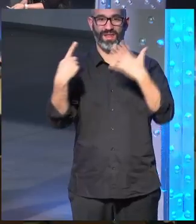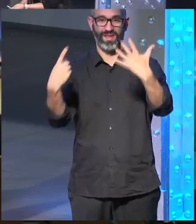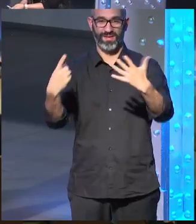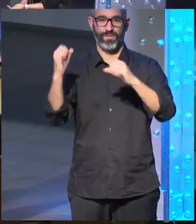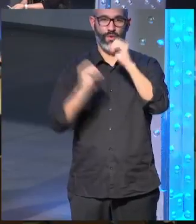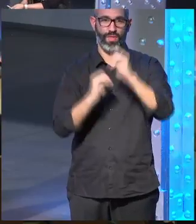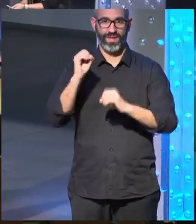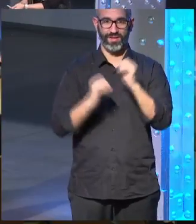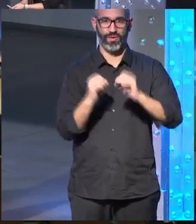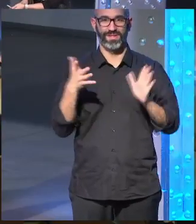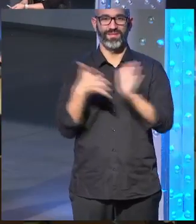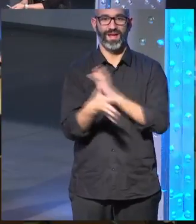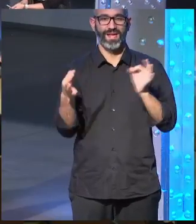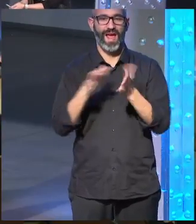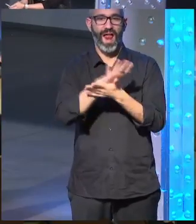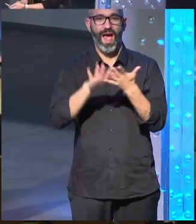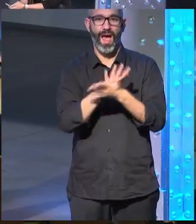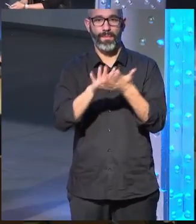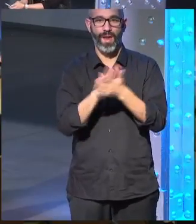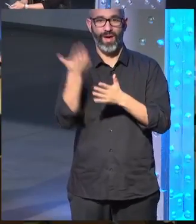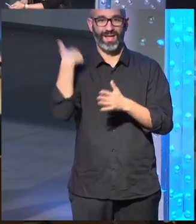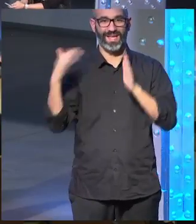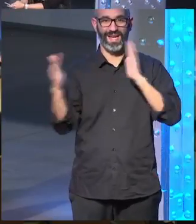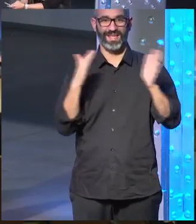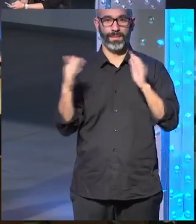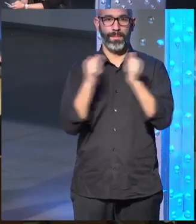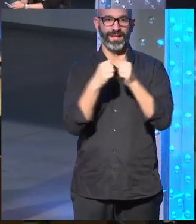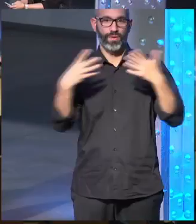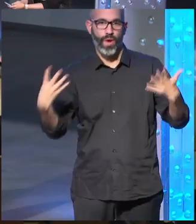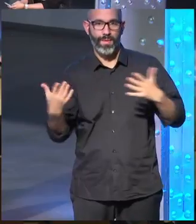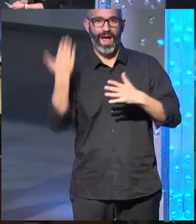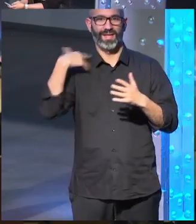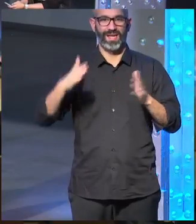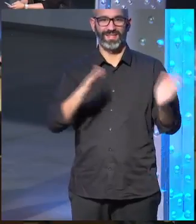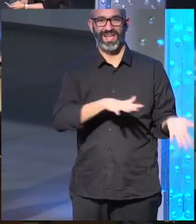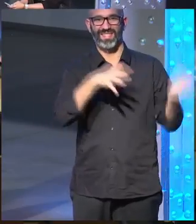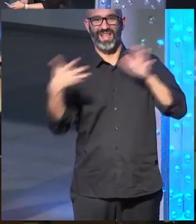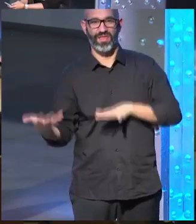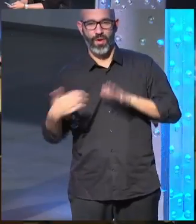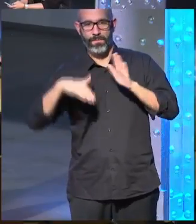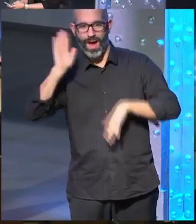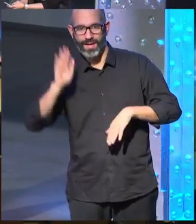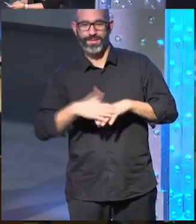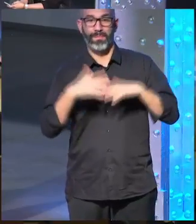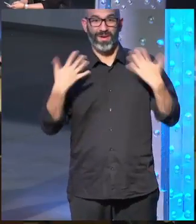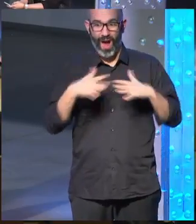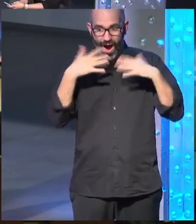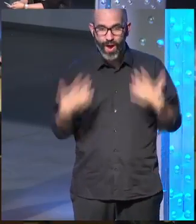16,55%. Aquí hay quien ha hablado de que en su etapa había el 29, en la transición llegamos a más. Bueno,